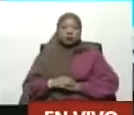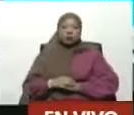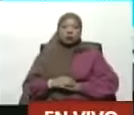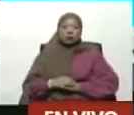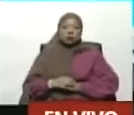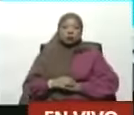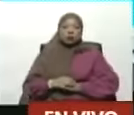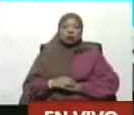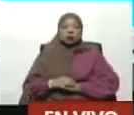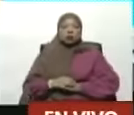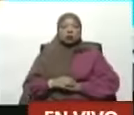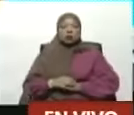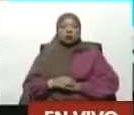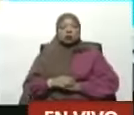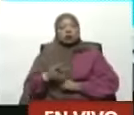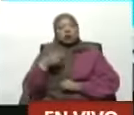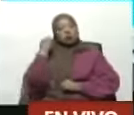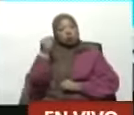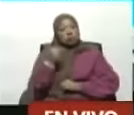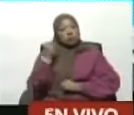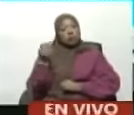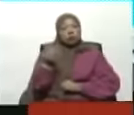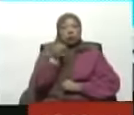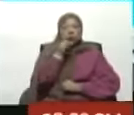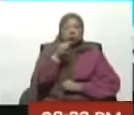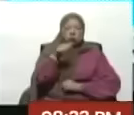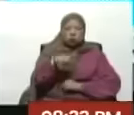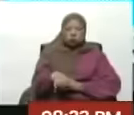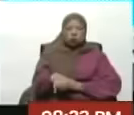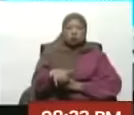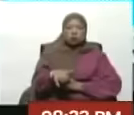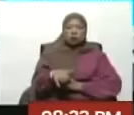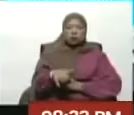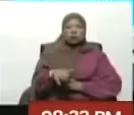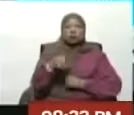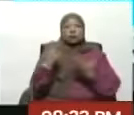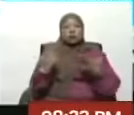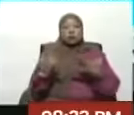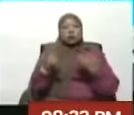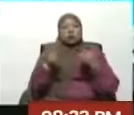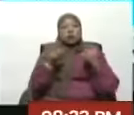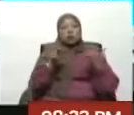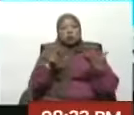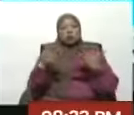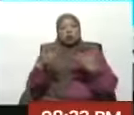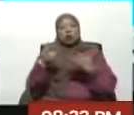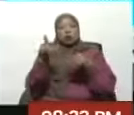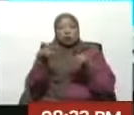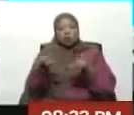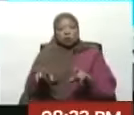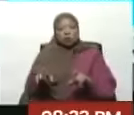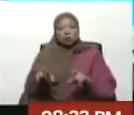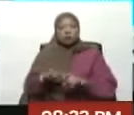Apenas, ¿qué les digo yo? Aquí tengo 6, 8, 9, 10 pruebas